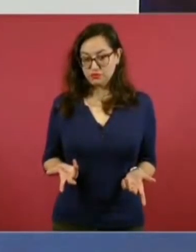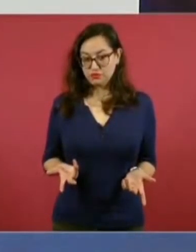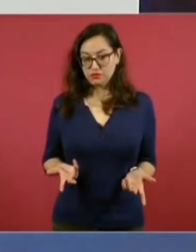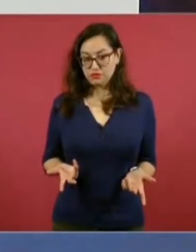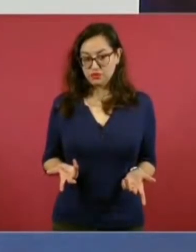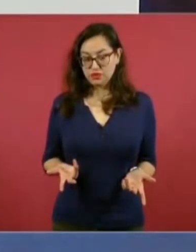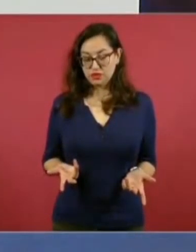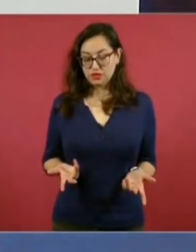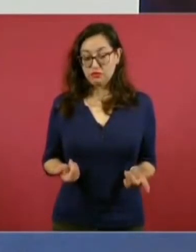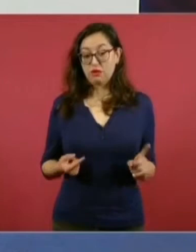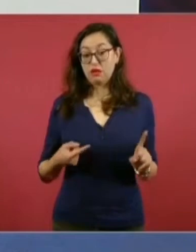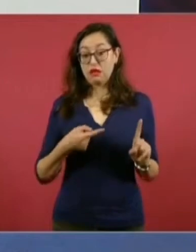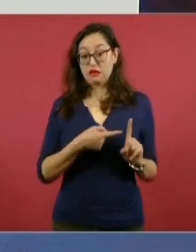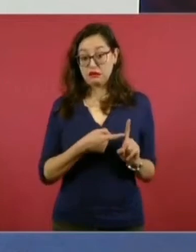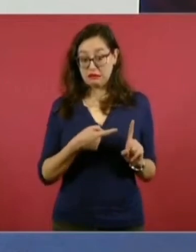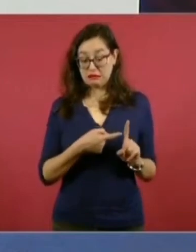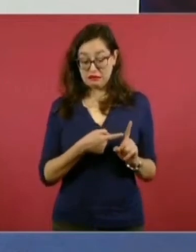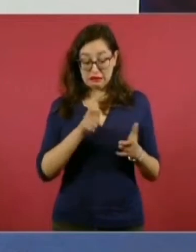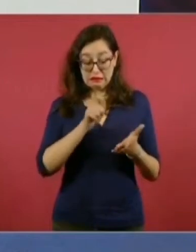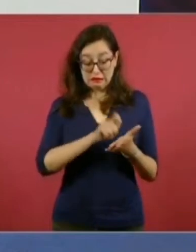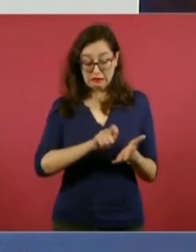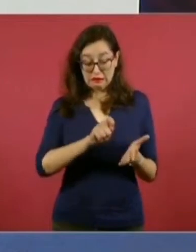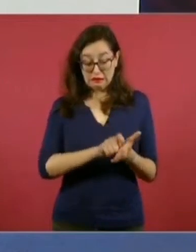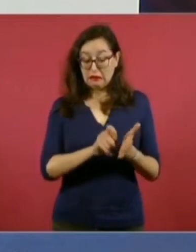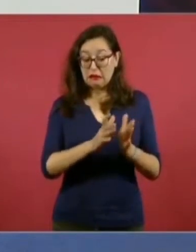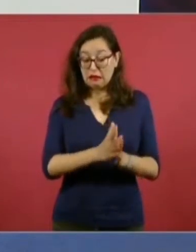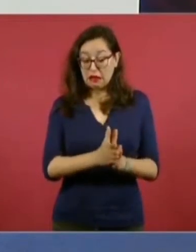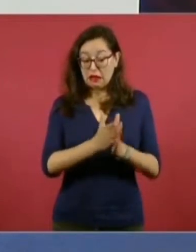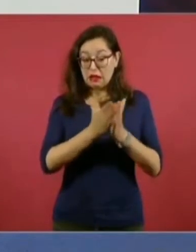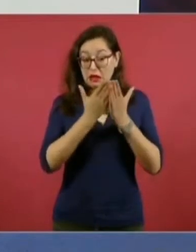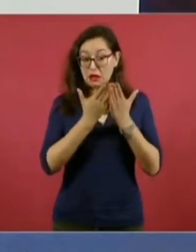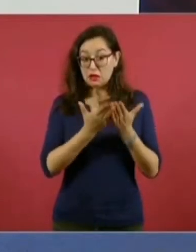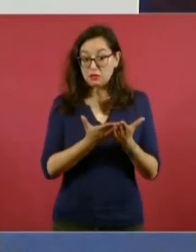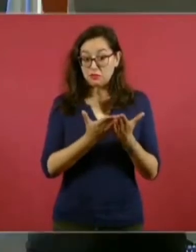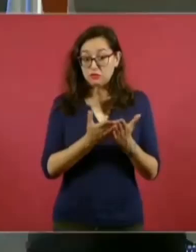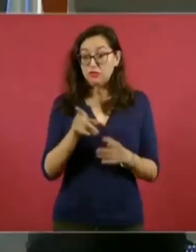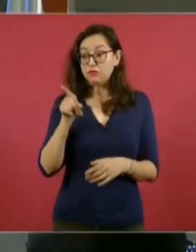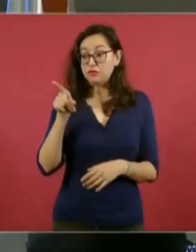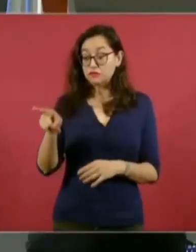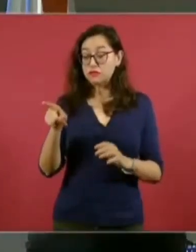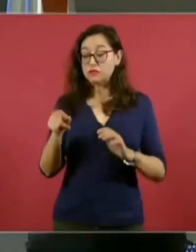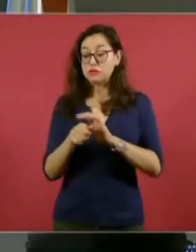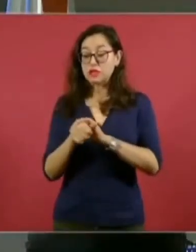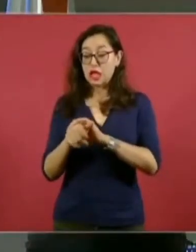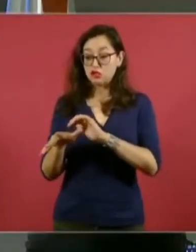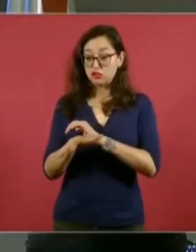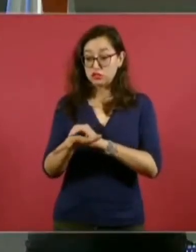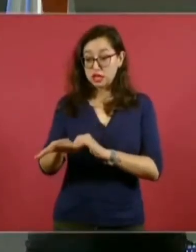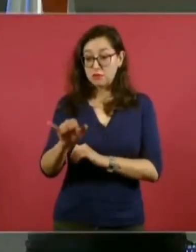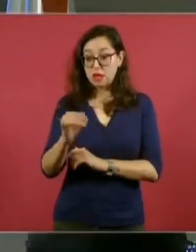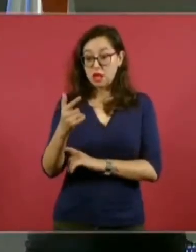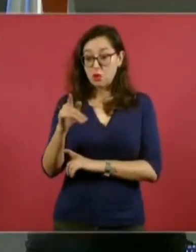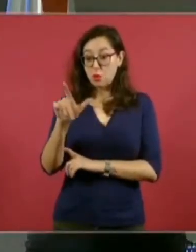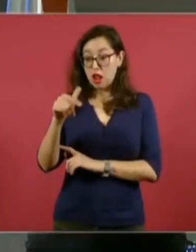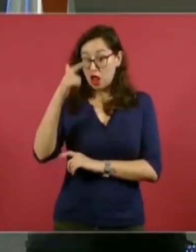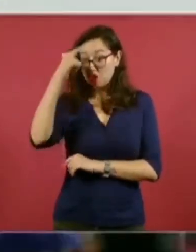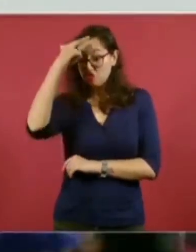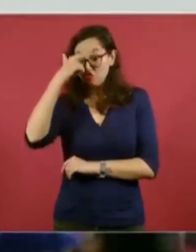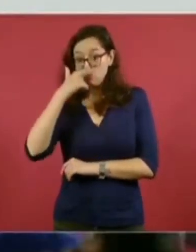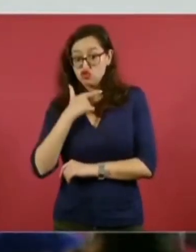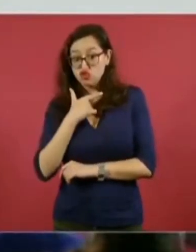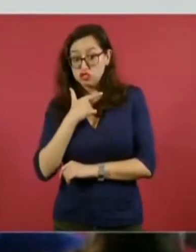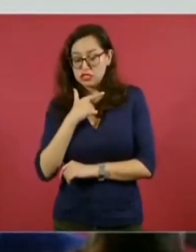esta señora escribió un libro llamado La verdadera noche de Iguala, publicado